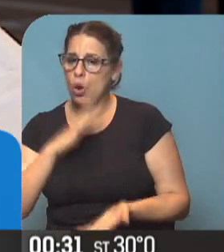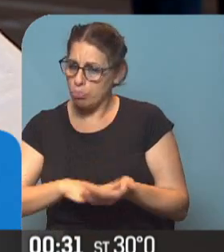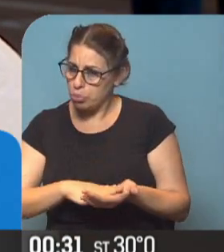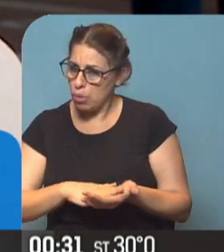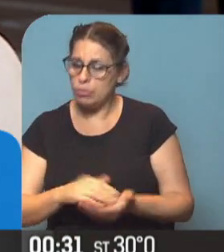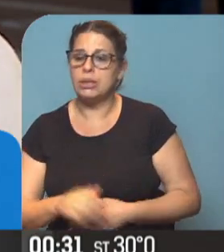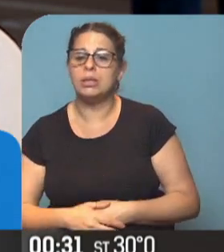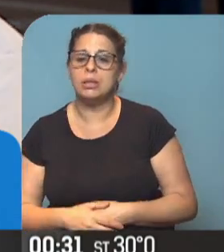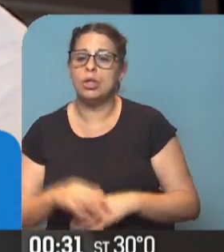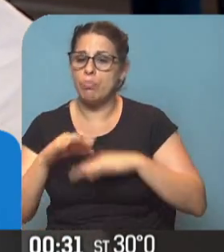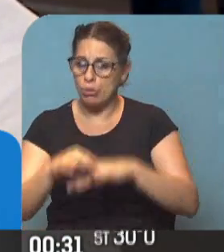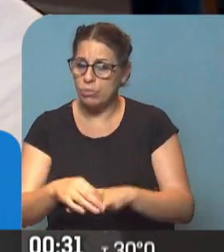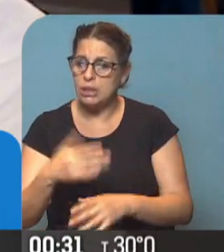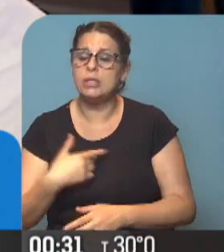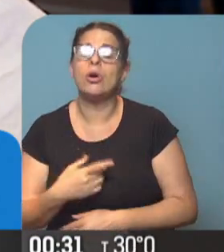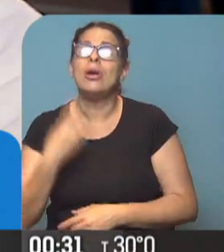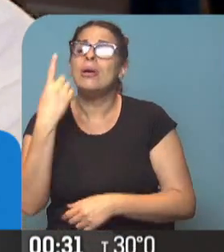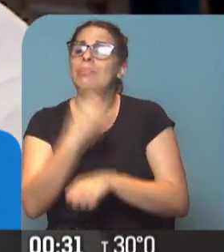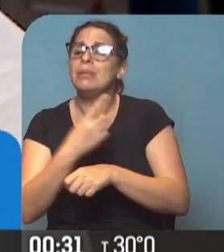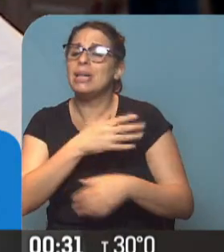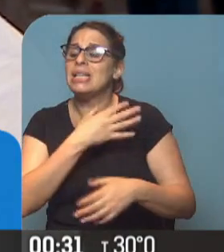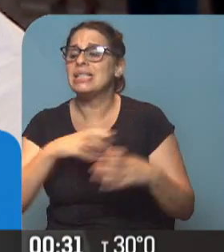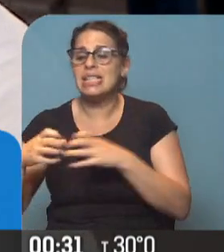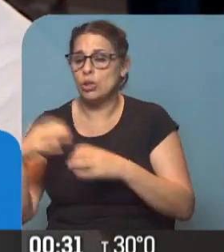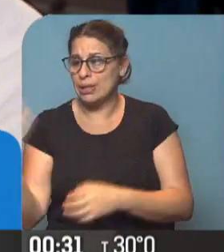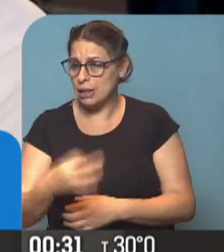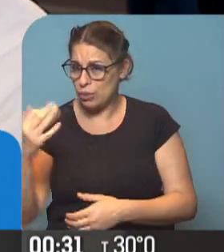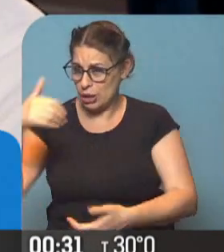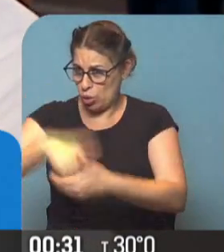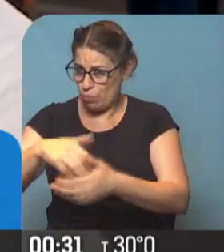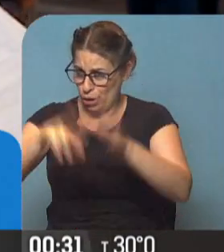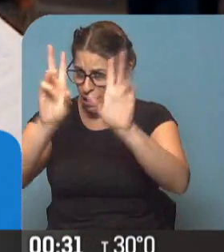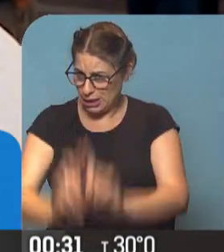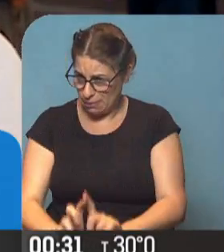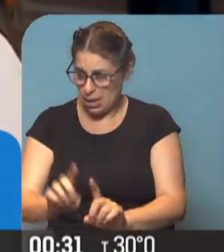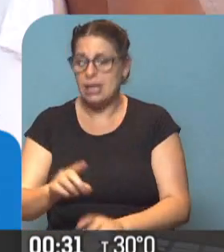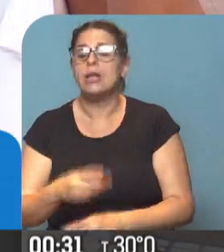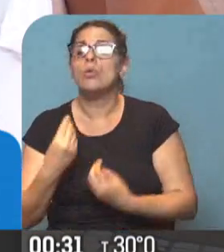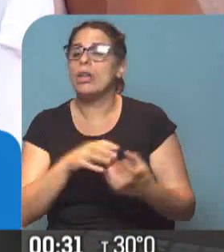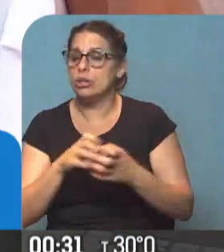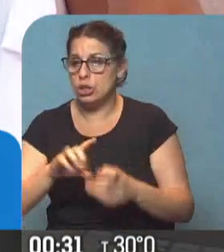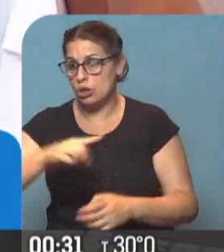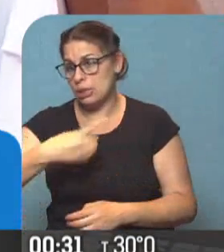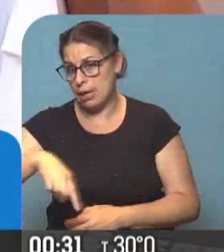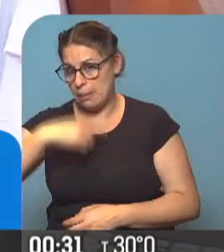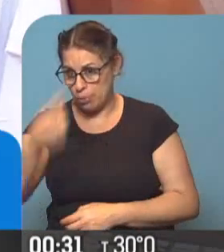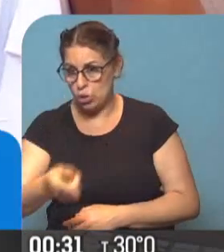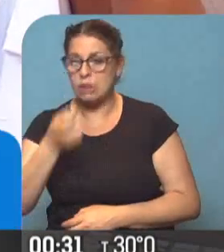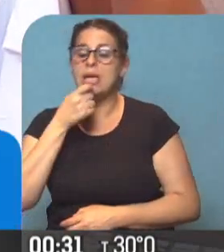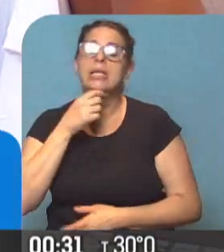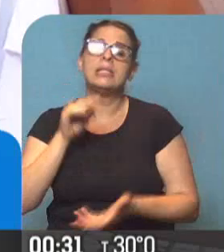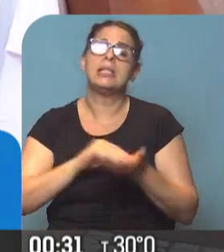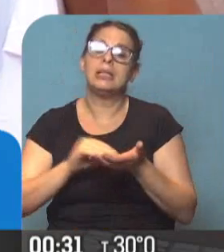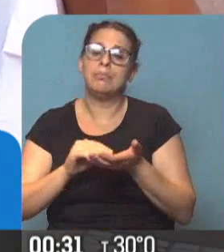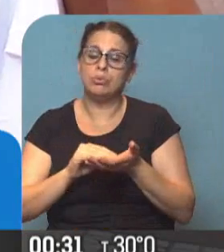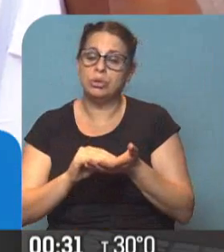estos temas en la primera sesión extraordinaria que se realizará la semana que viene y si los diputados que